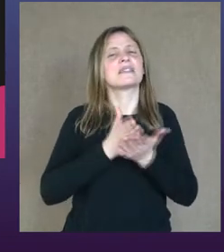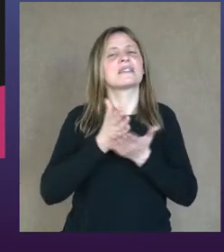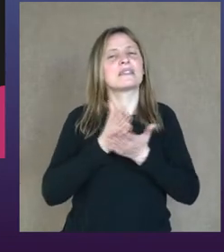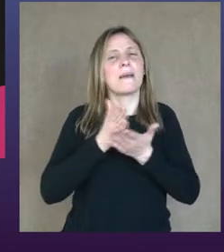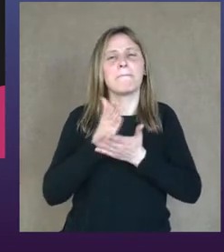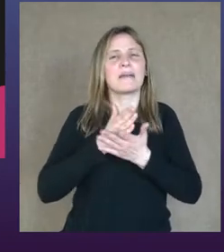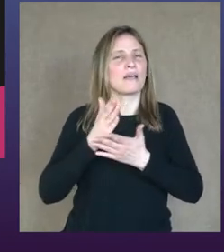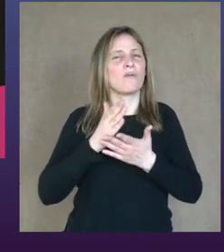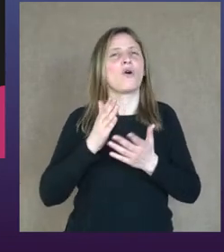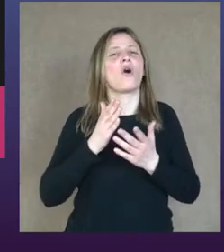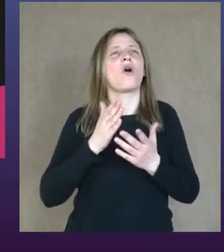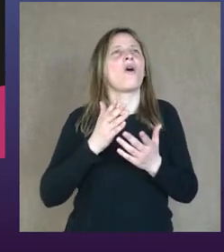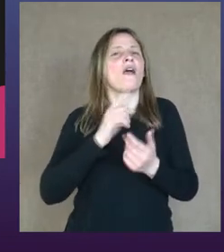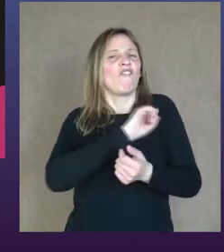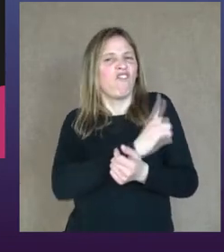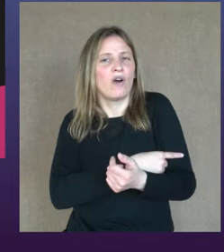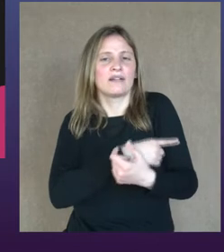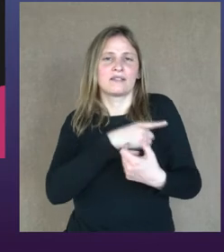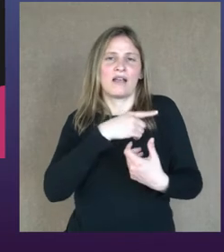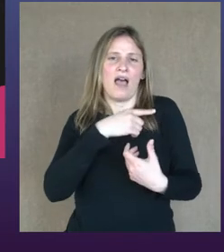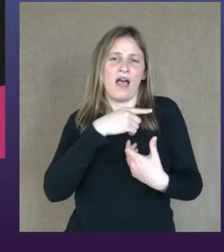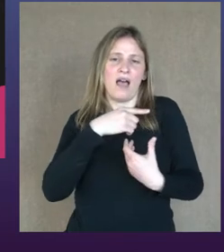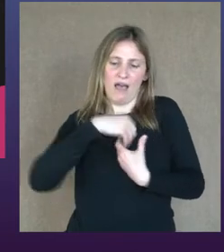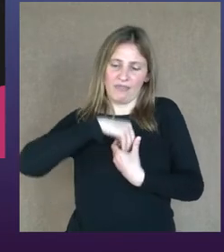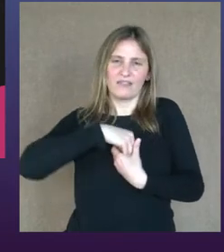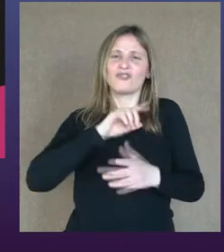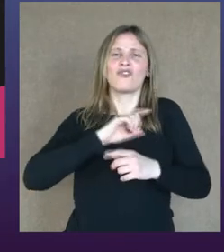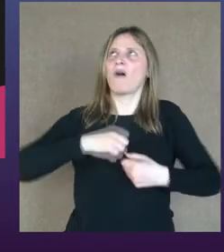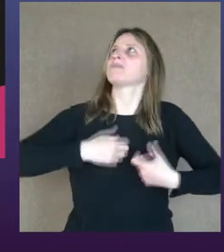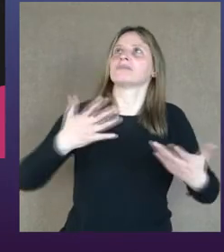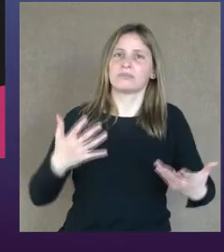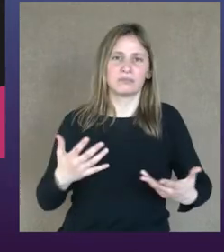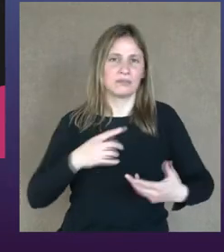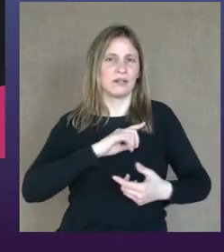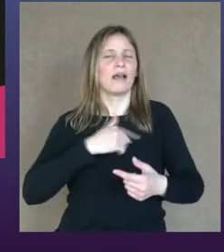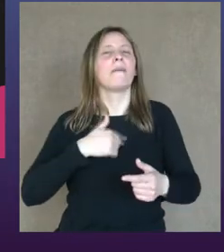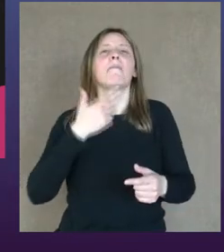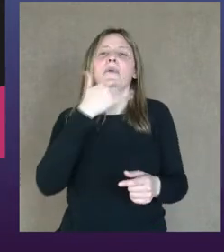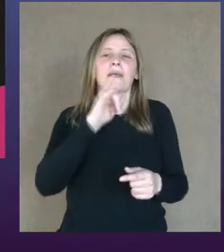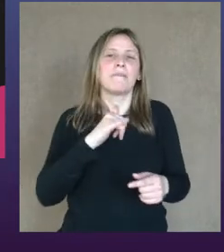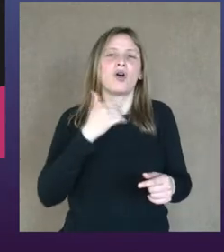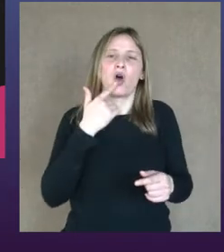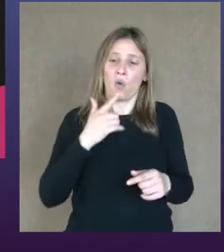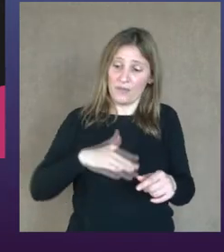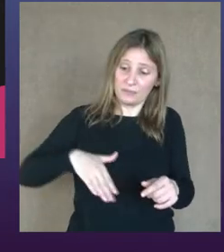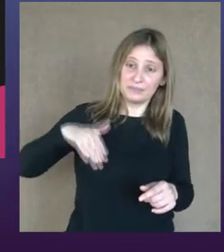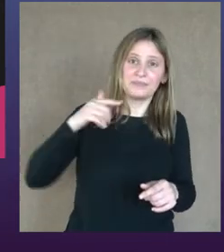guardar energía, digamos, no desparramar. Yo, por ejemplo, en toda mi carrera tuve mucha exigencia porque los niveles eran